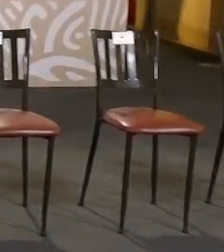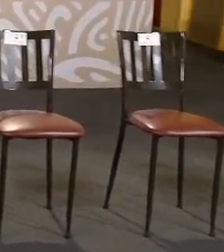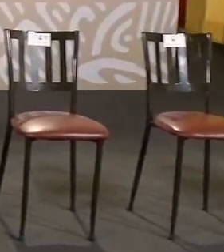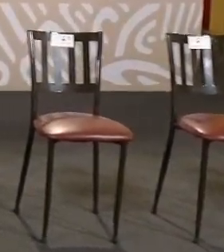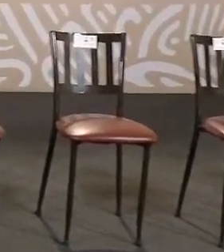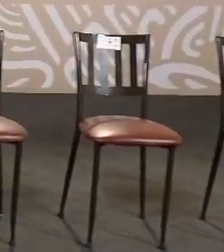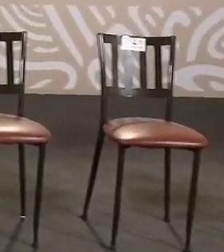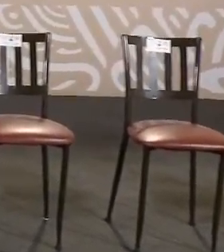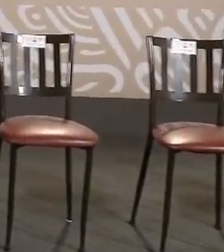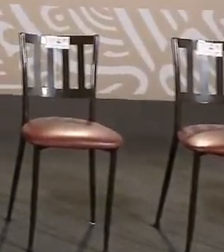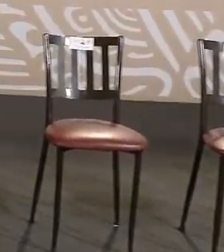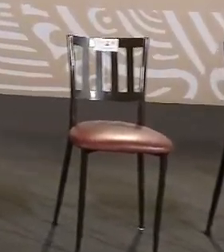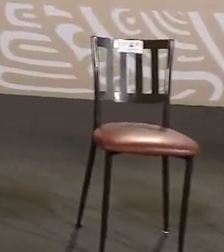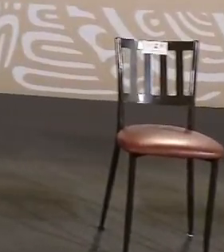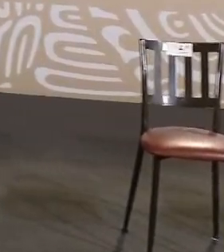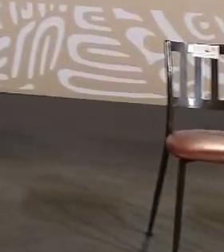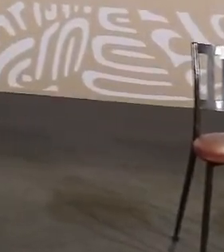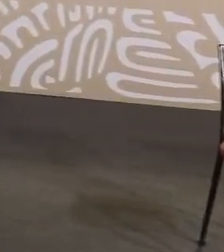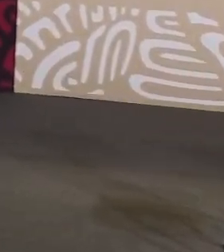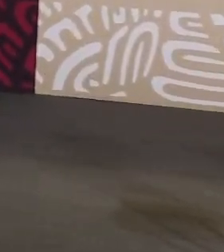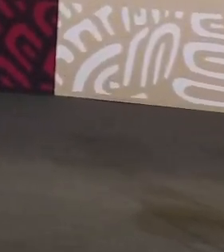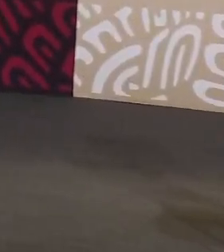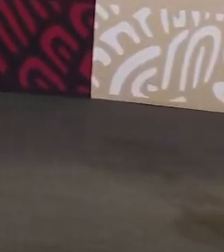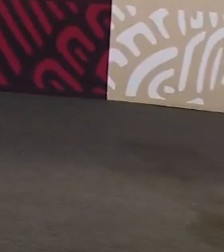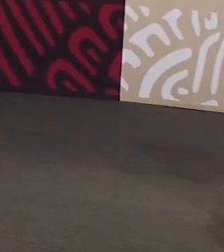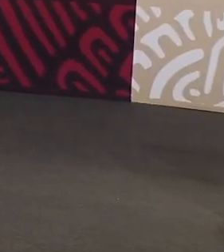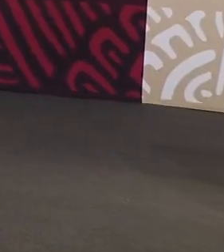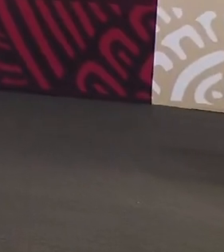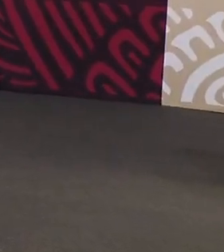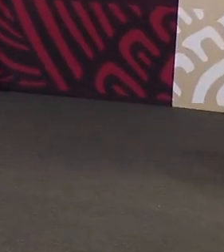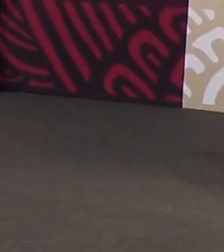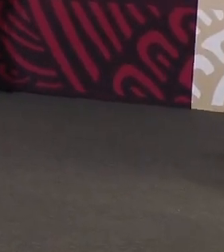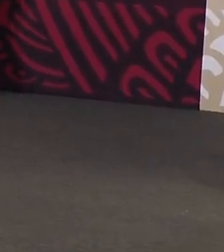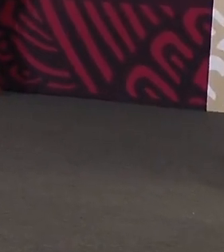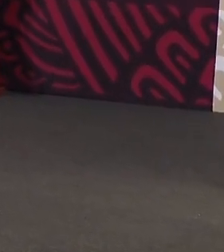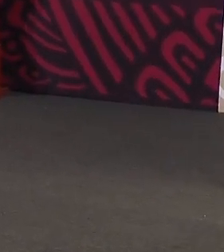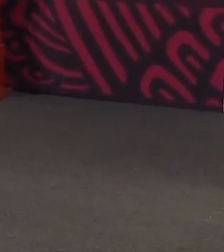Buenos días, ánimo. Ánimo, ánimo, ánimo.